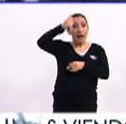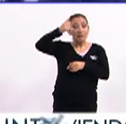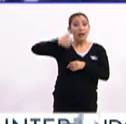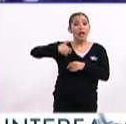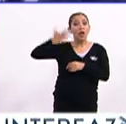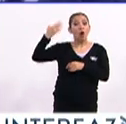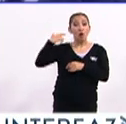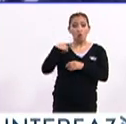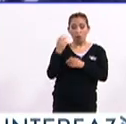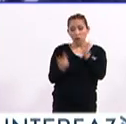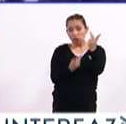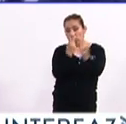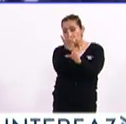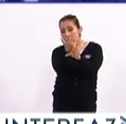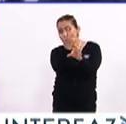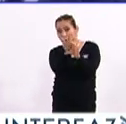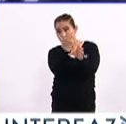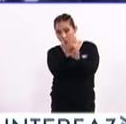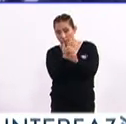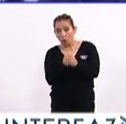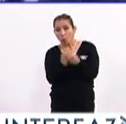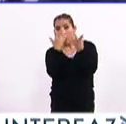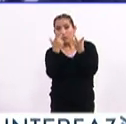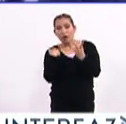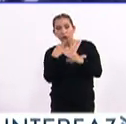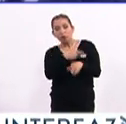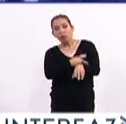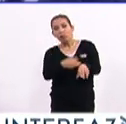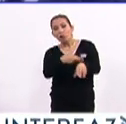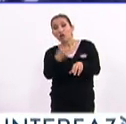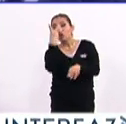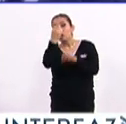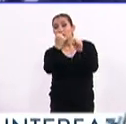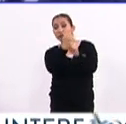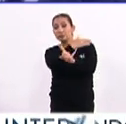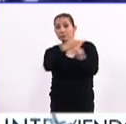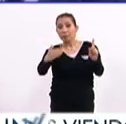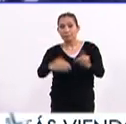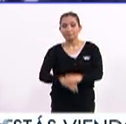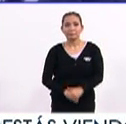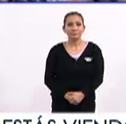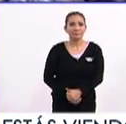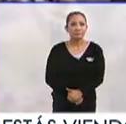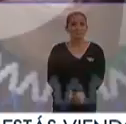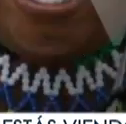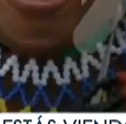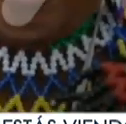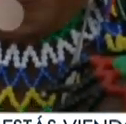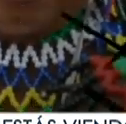vez en un censo de Estados Unidos, un proceso que duró 2 años y medio.